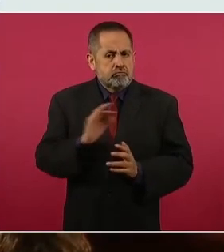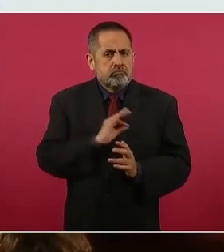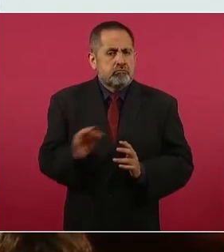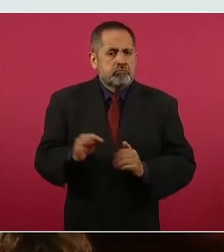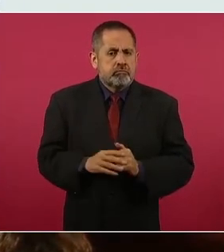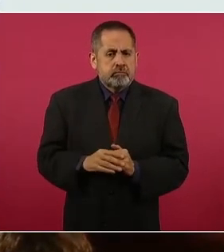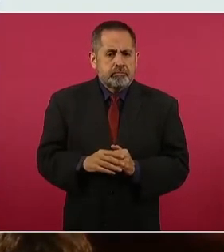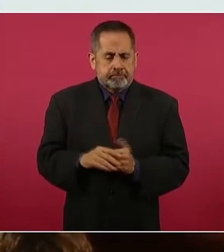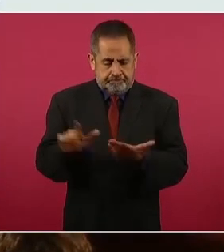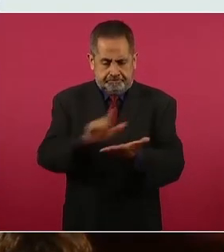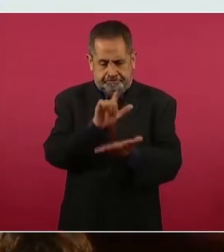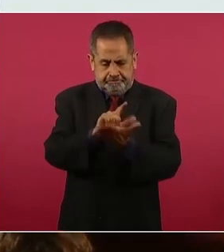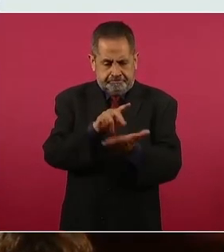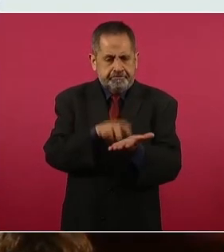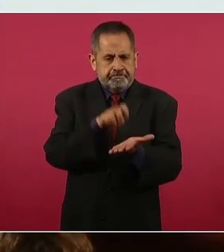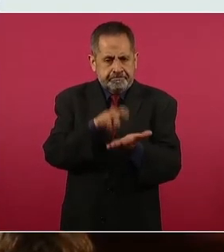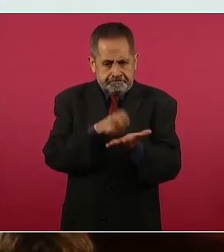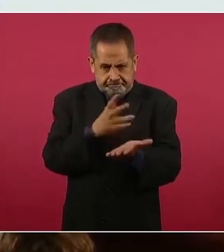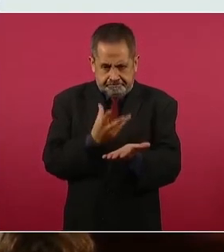a la ley